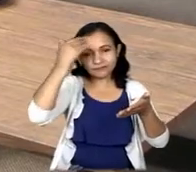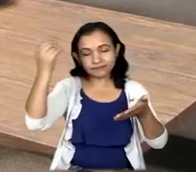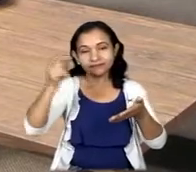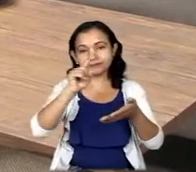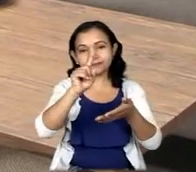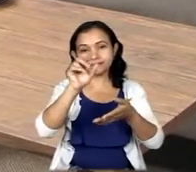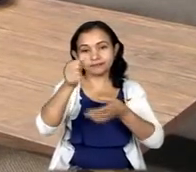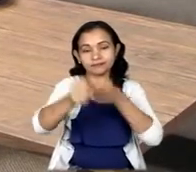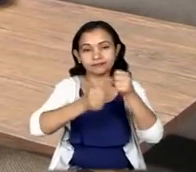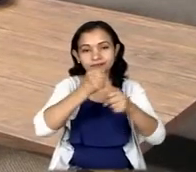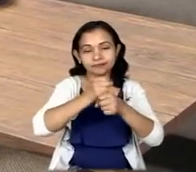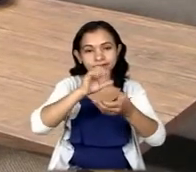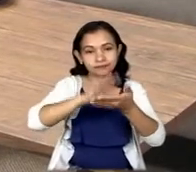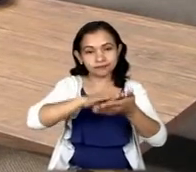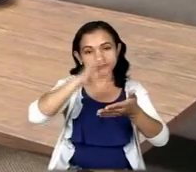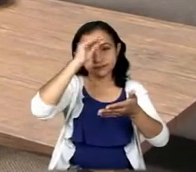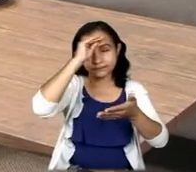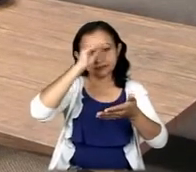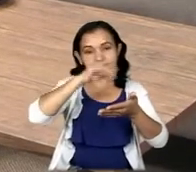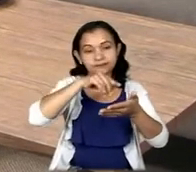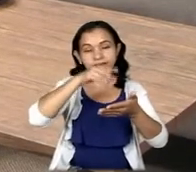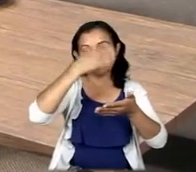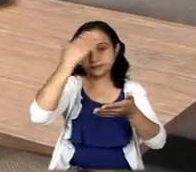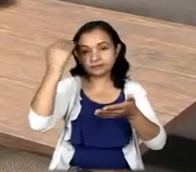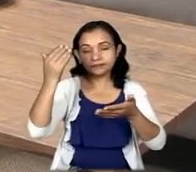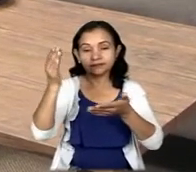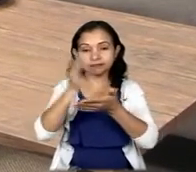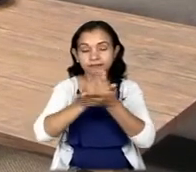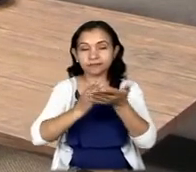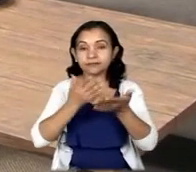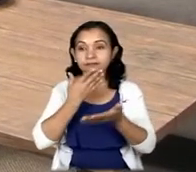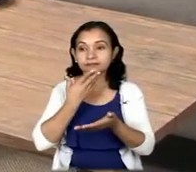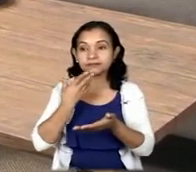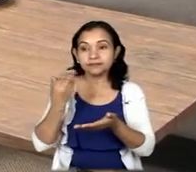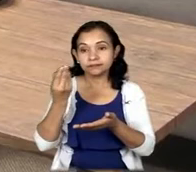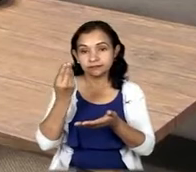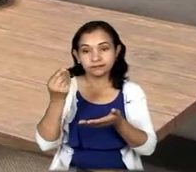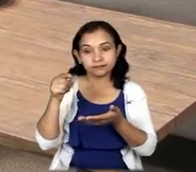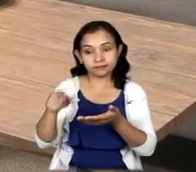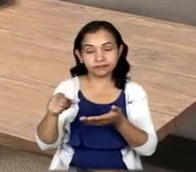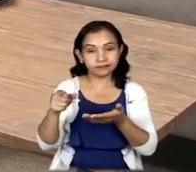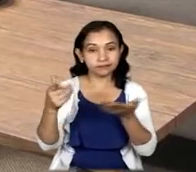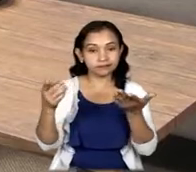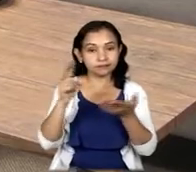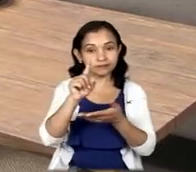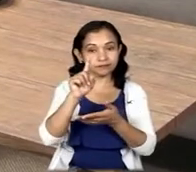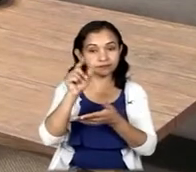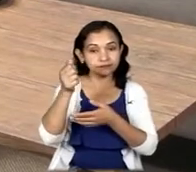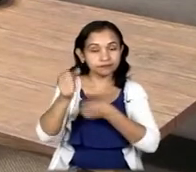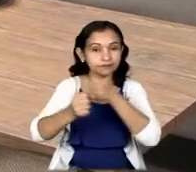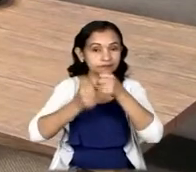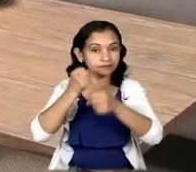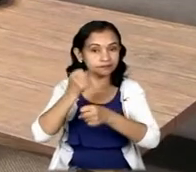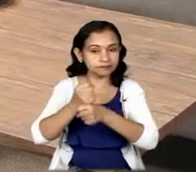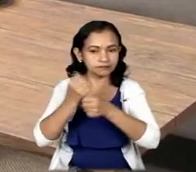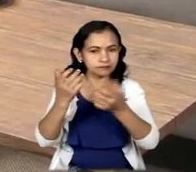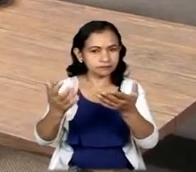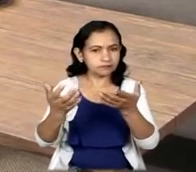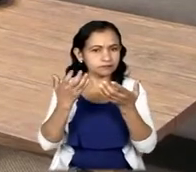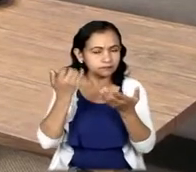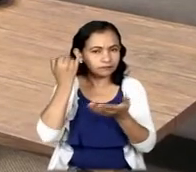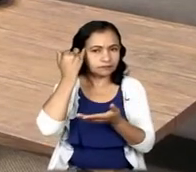16 años habías aprendido. Además, había docentes jóvenes formados en esos 16 años. Entonces, y que ya ellos